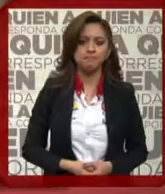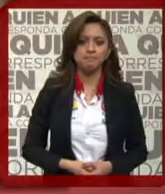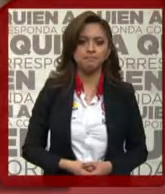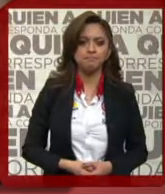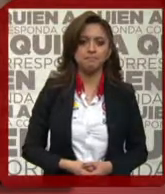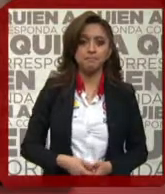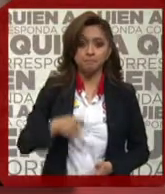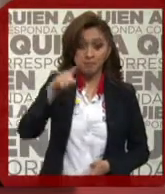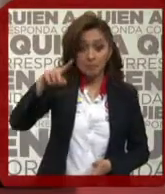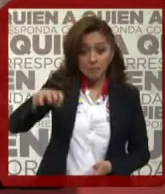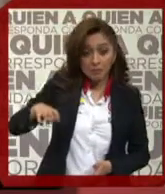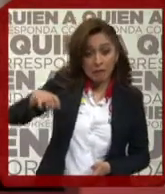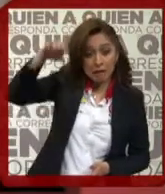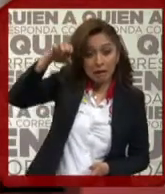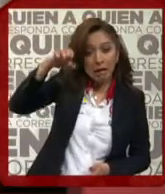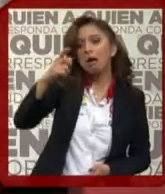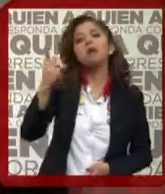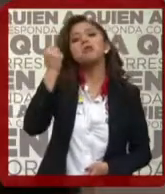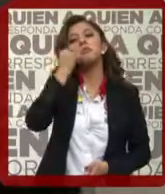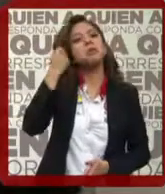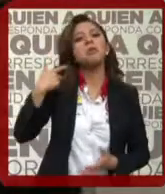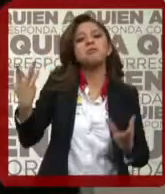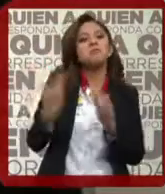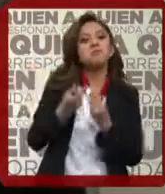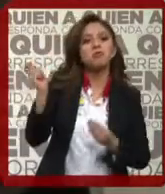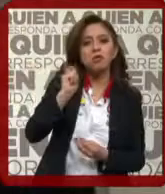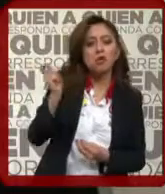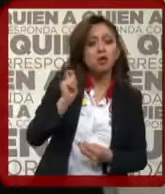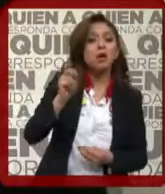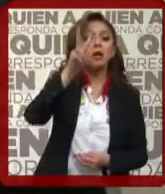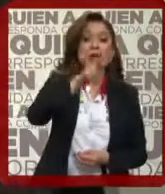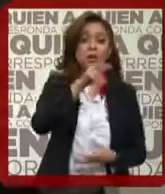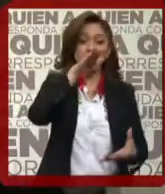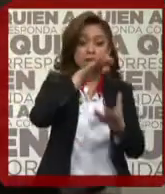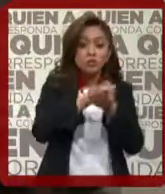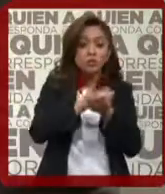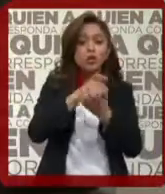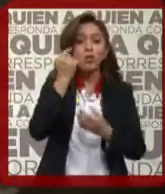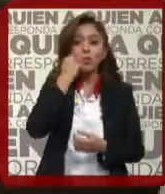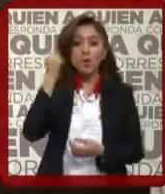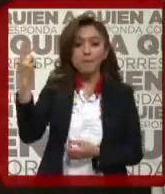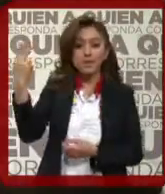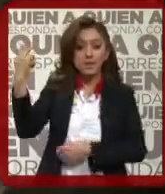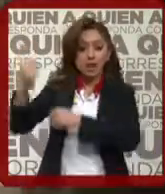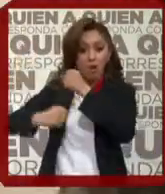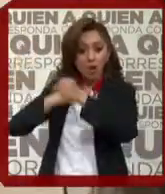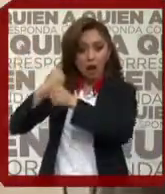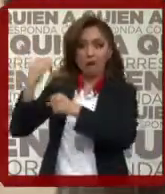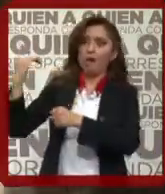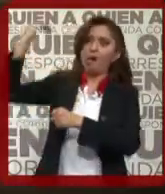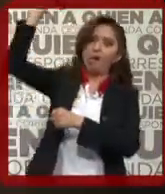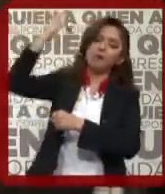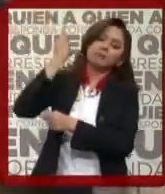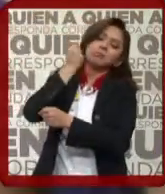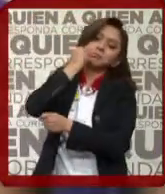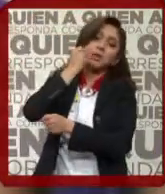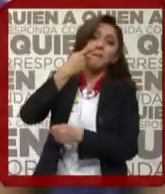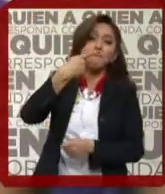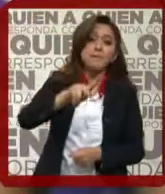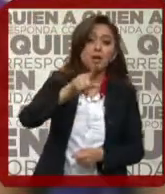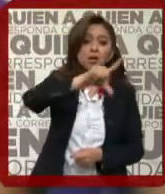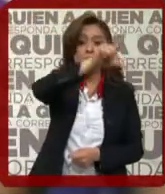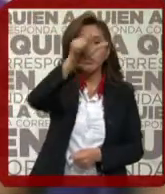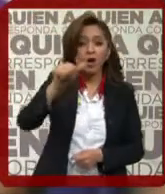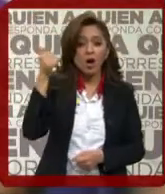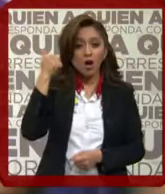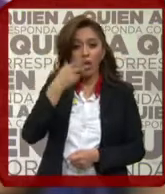La edad no fue un impedimento para ser una pareja feliz. Su esposo era 25 años mayor que ella, pero el 30 de agosto del año pasado, la vida de